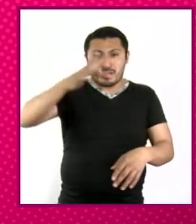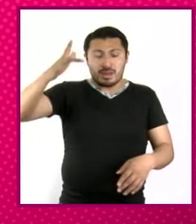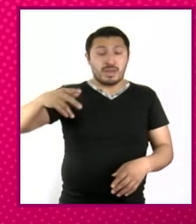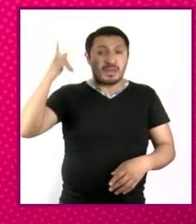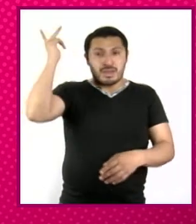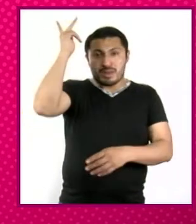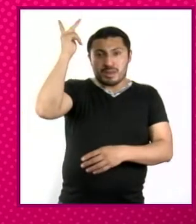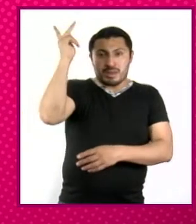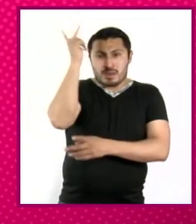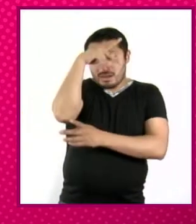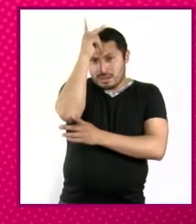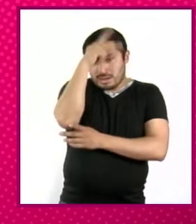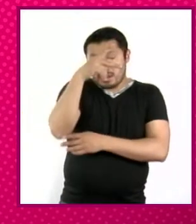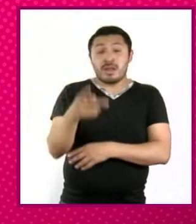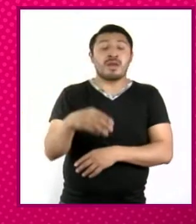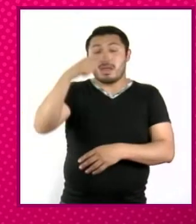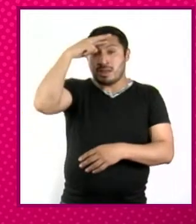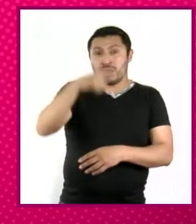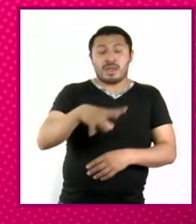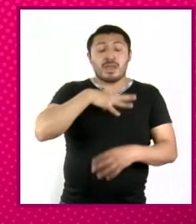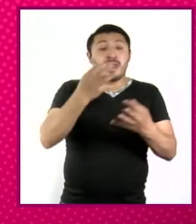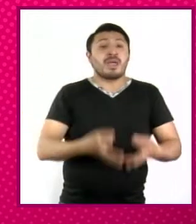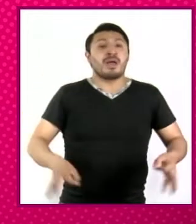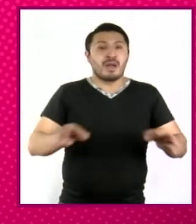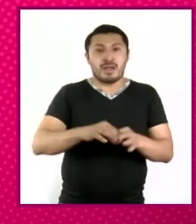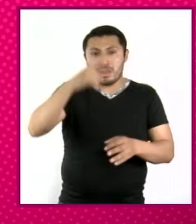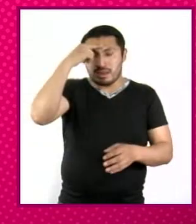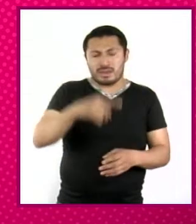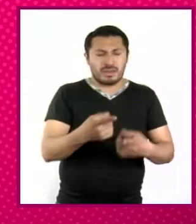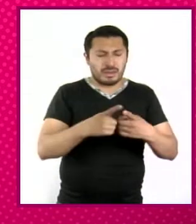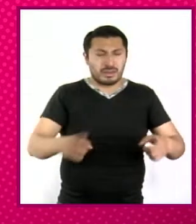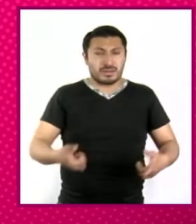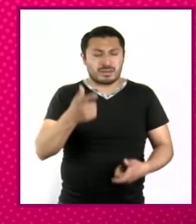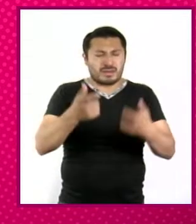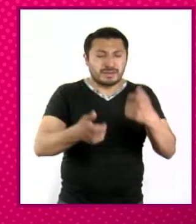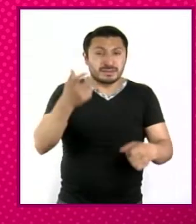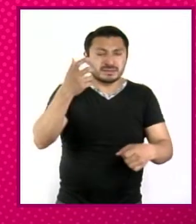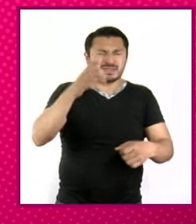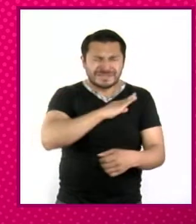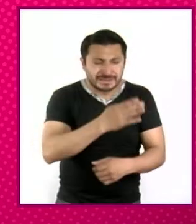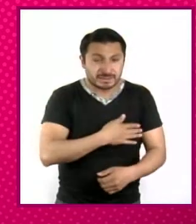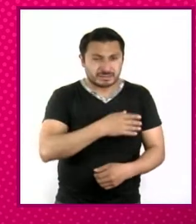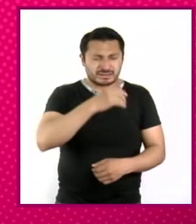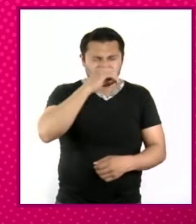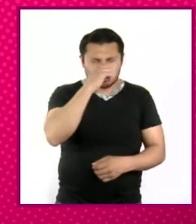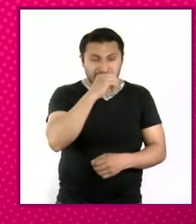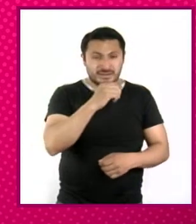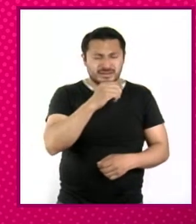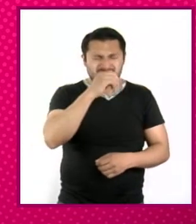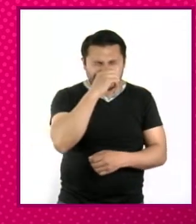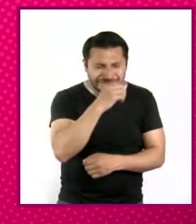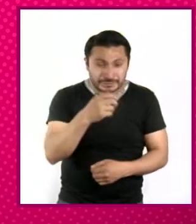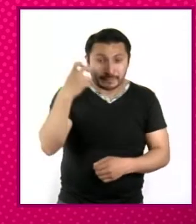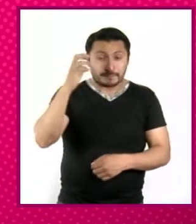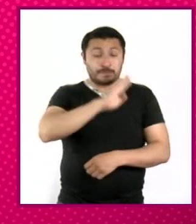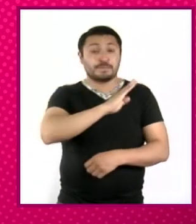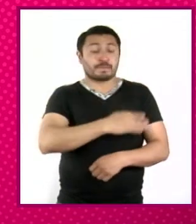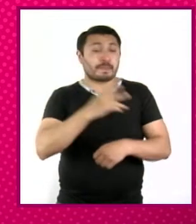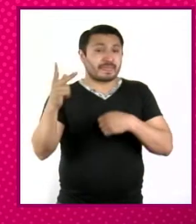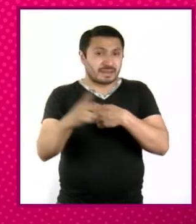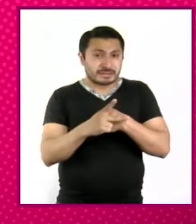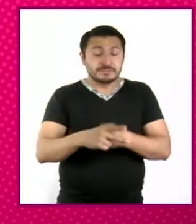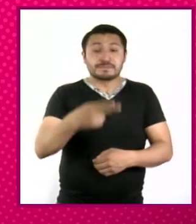como de México, pues fueron fundamentales para el desarrollo económico de España, y que a su vez España pues